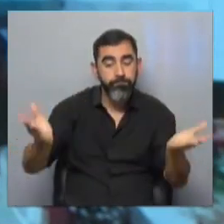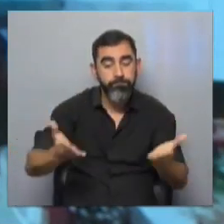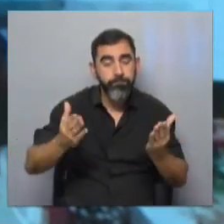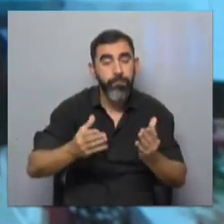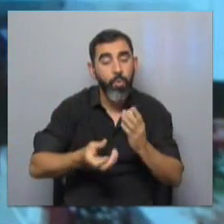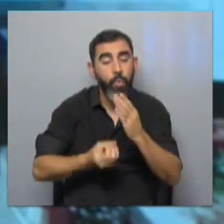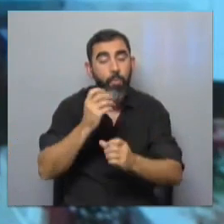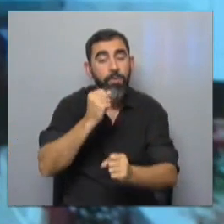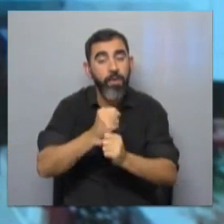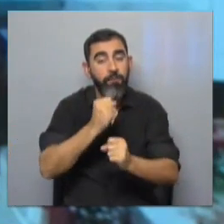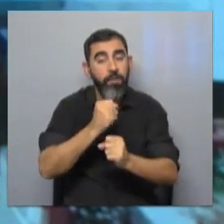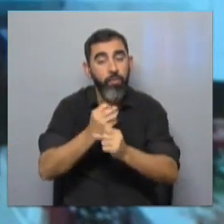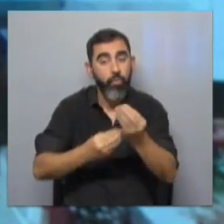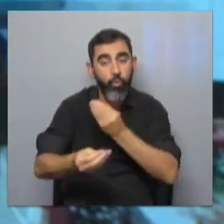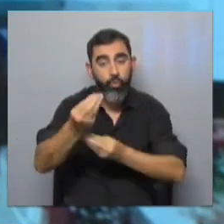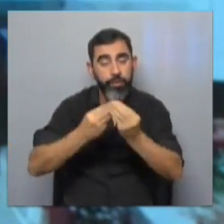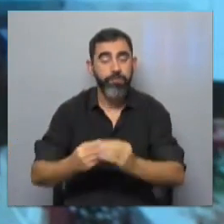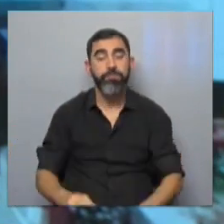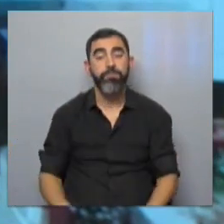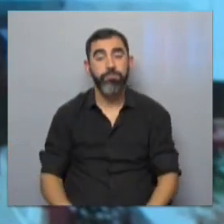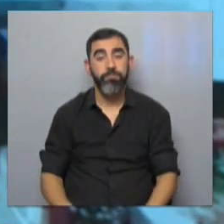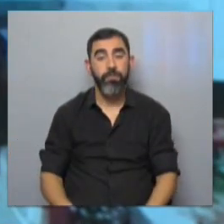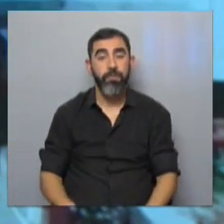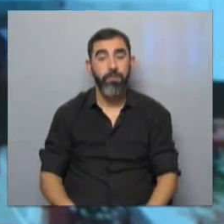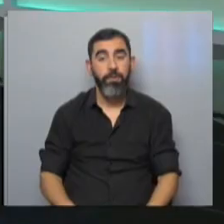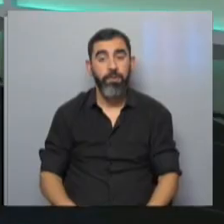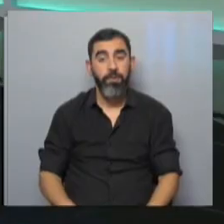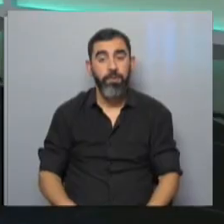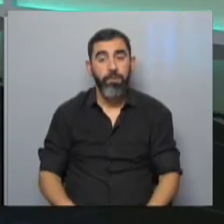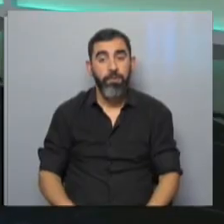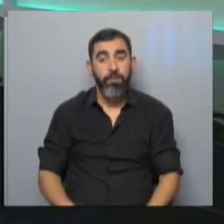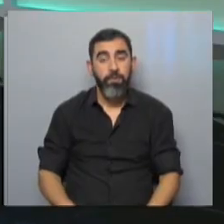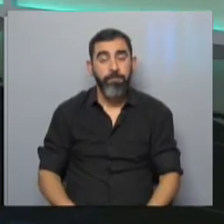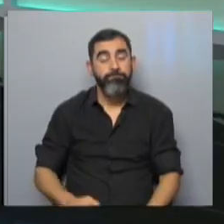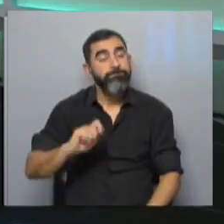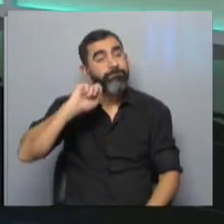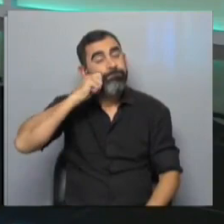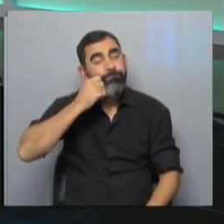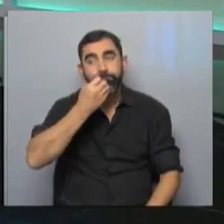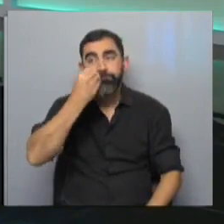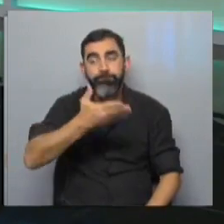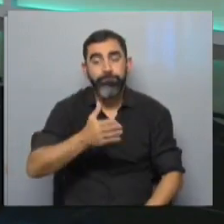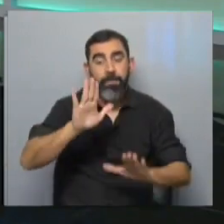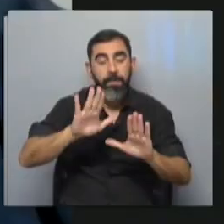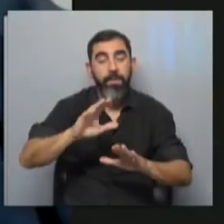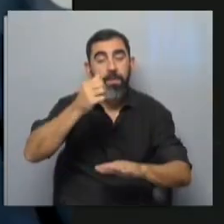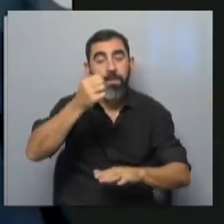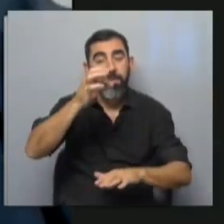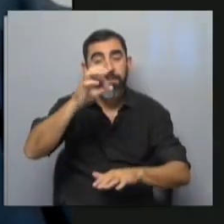absorción de trabajadoras y trabajadores de la mutualista. Nos hubiera gustado que hubiera quedado en